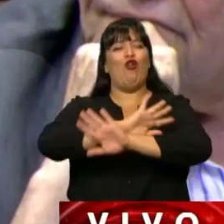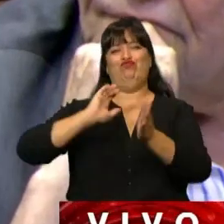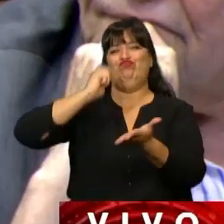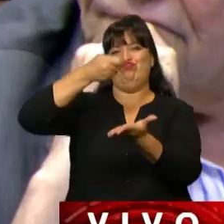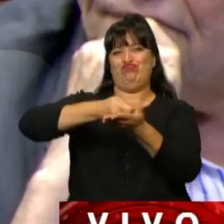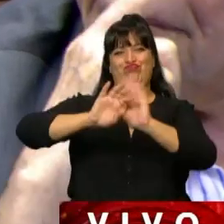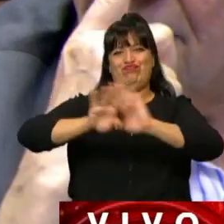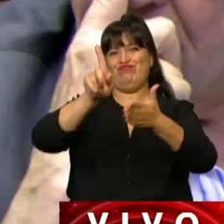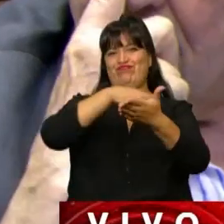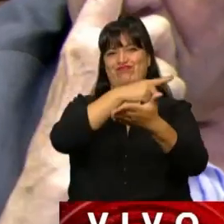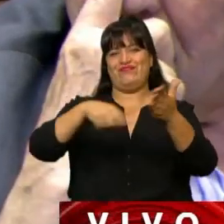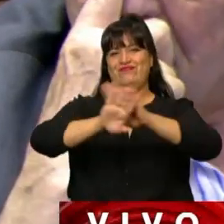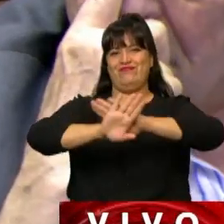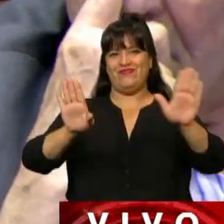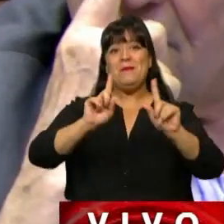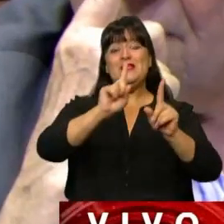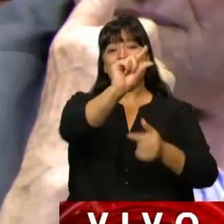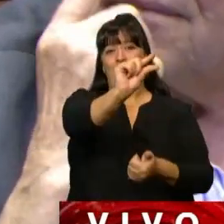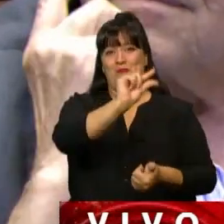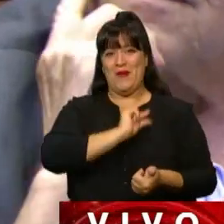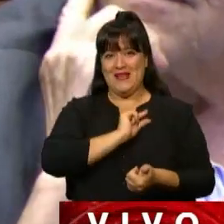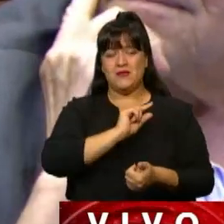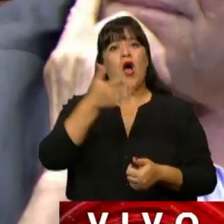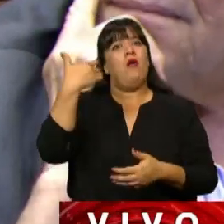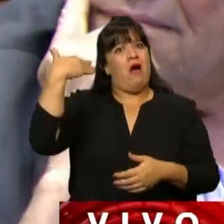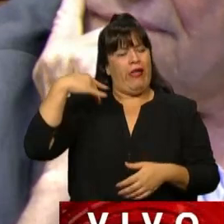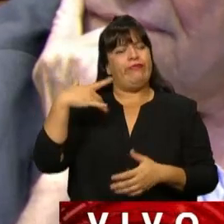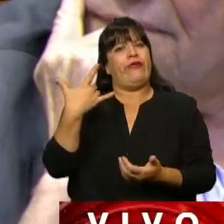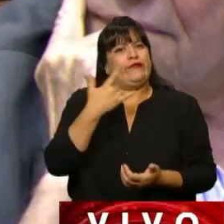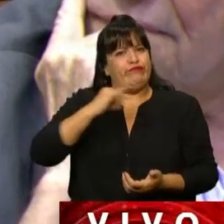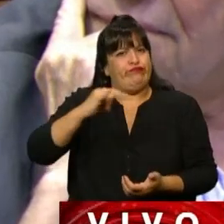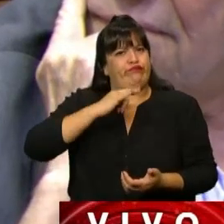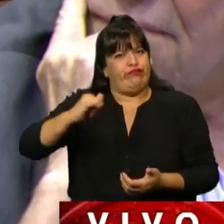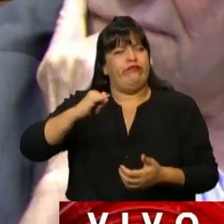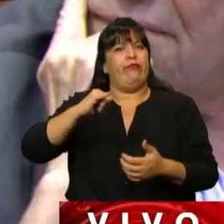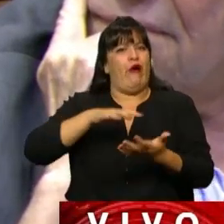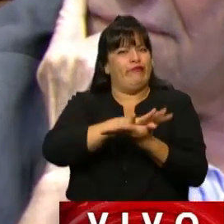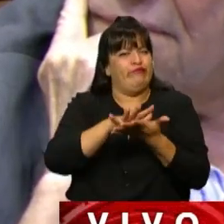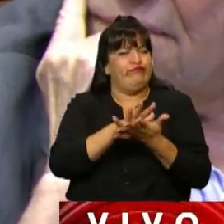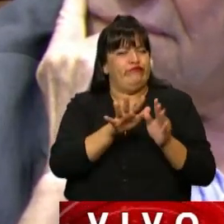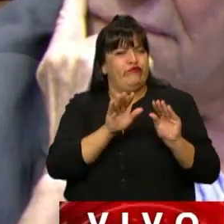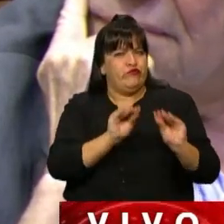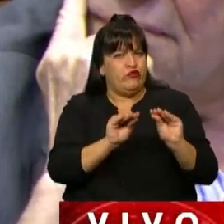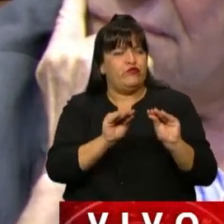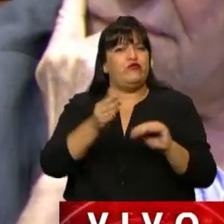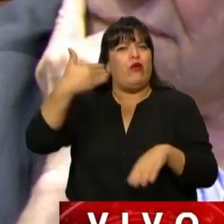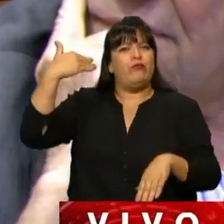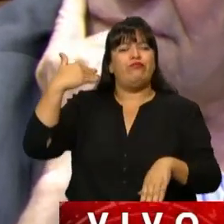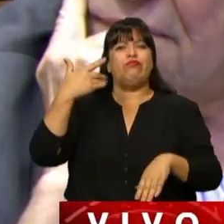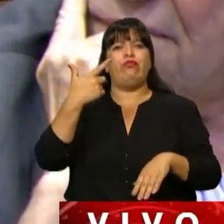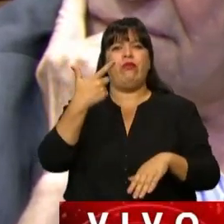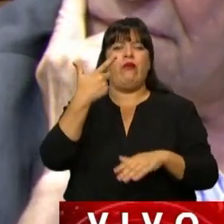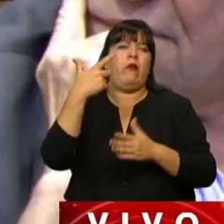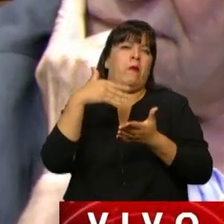cancelar ese empréstito denunciado muchas veces por las irregularidades, y de aquel millón